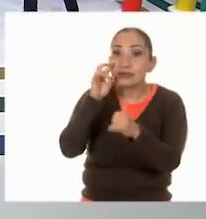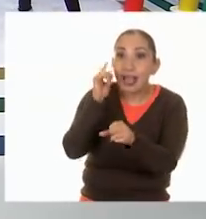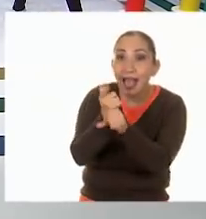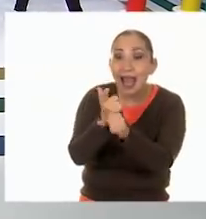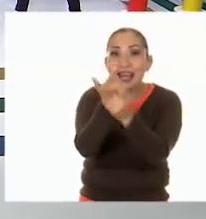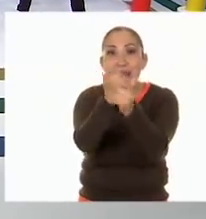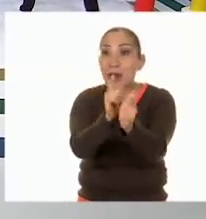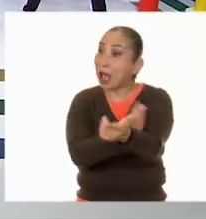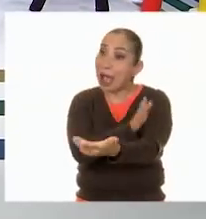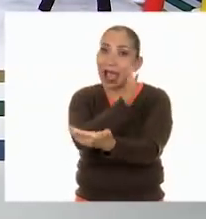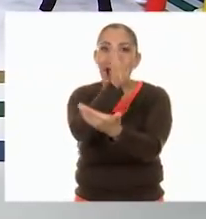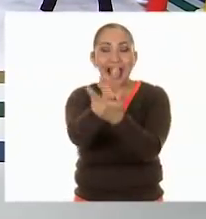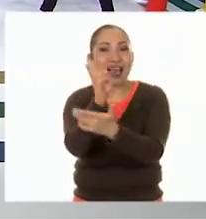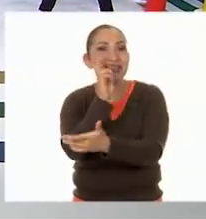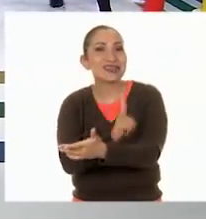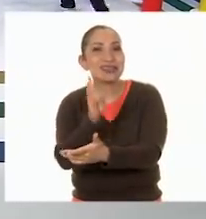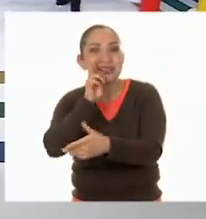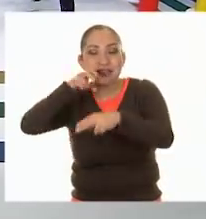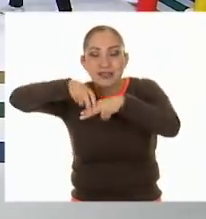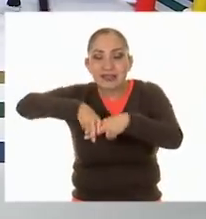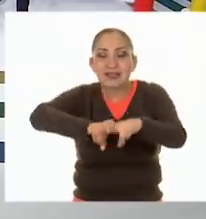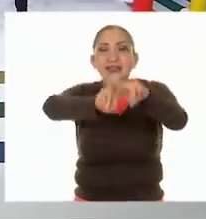libres, fuimos a explorar los columpios.